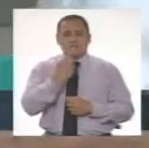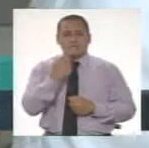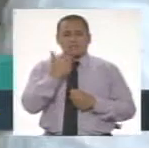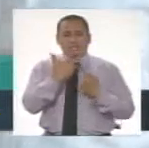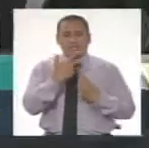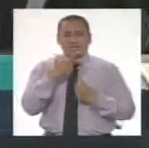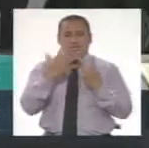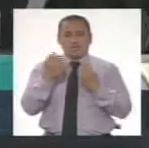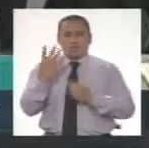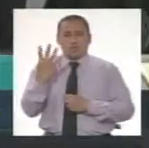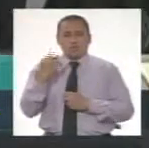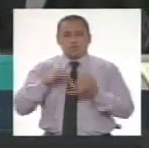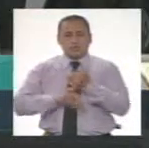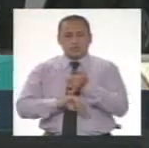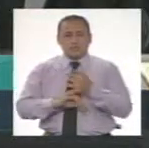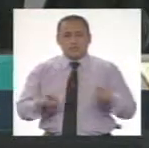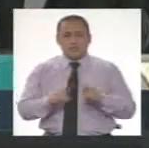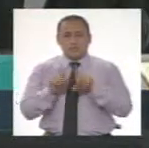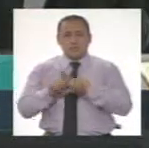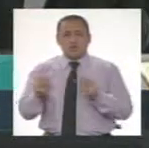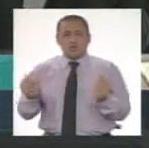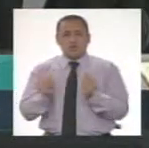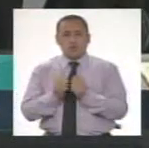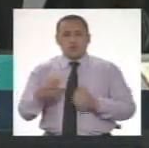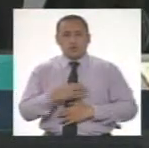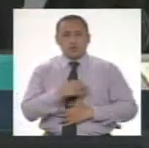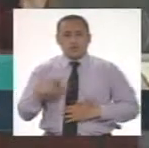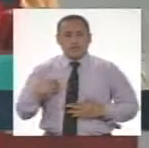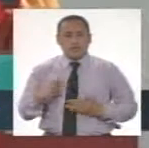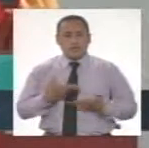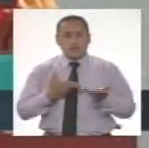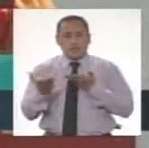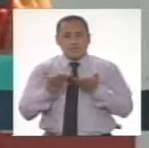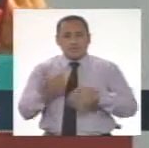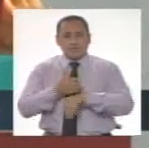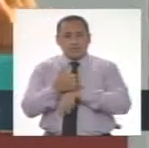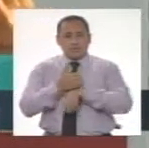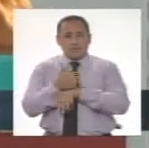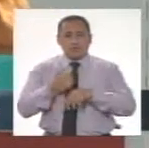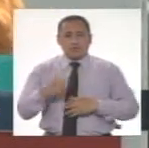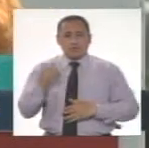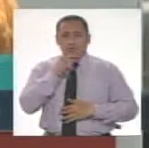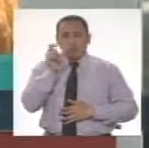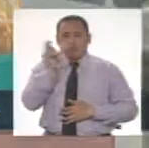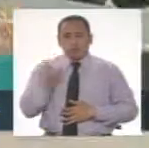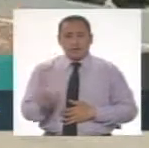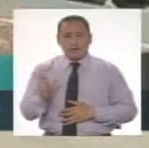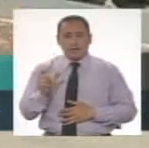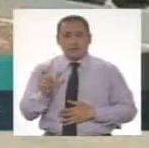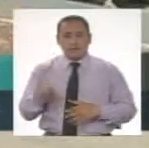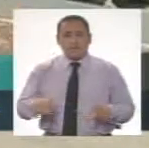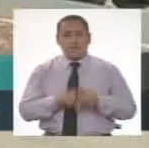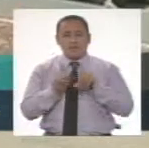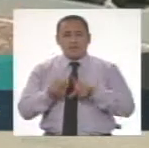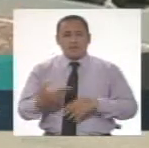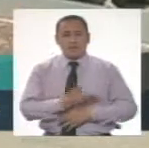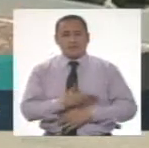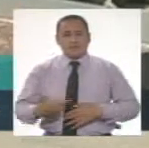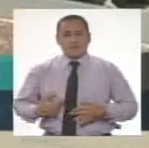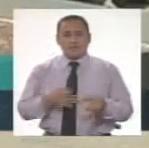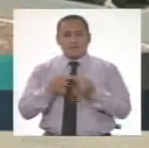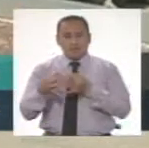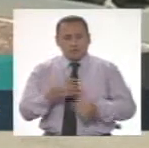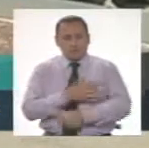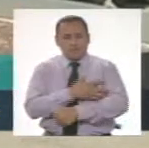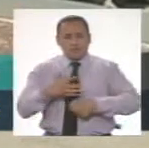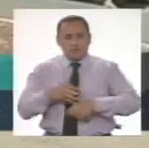13.124.354 soles. Acompañado por la viceministra de Prestaciones y Asesoramiento en Salud, doctora Paulina Justi, el mandatario dijo que